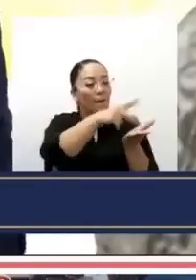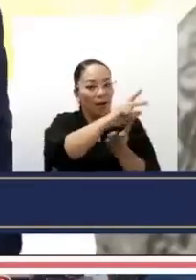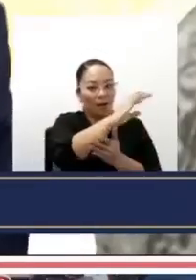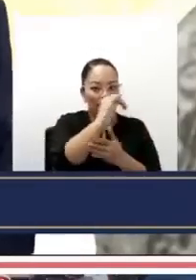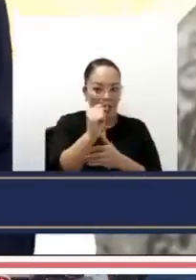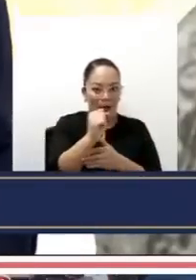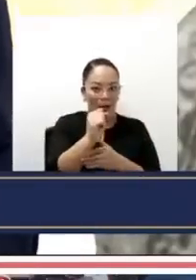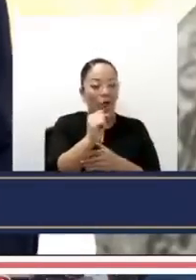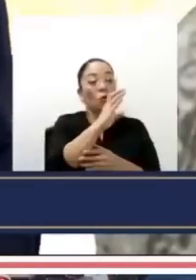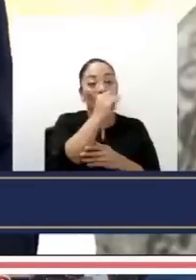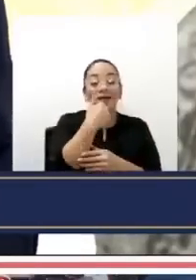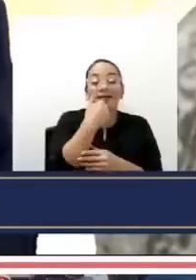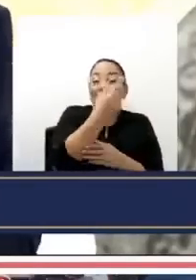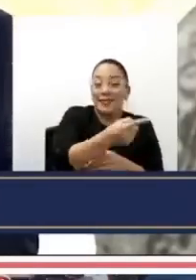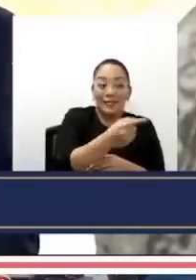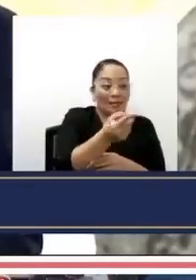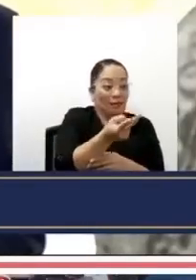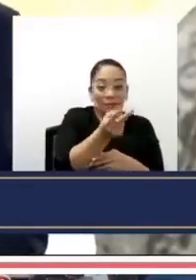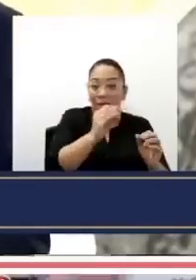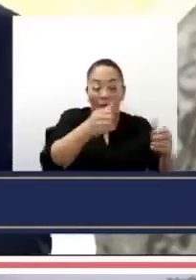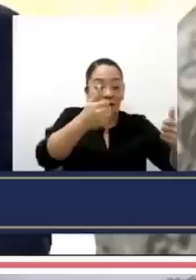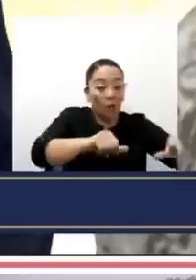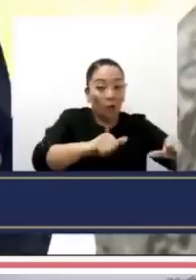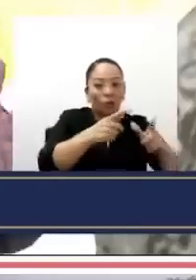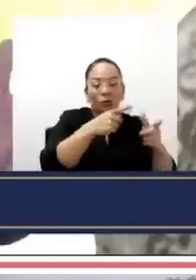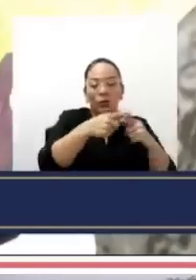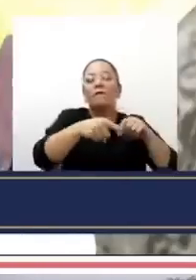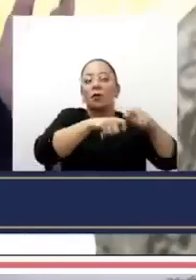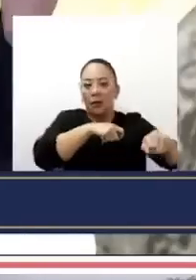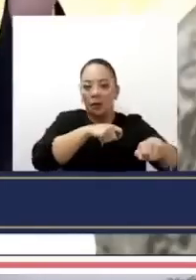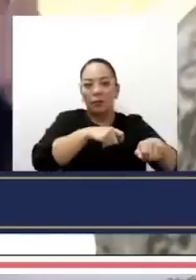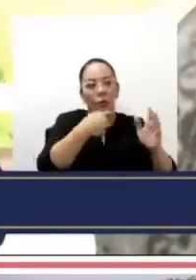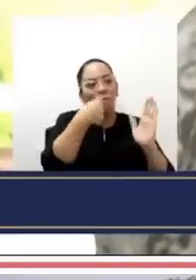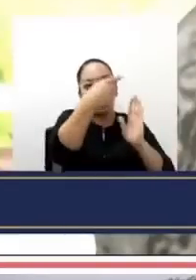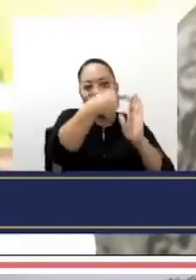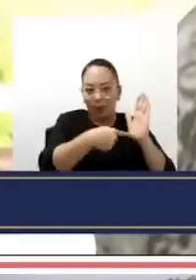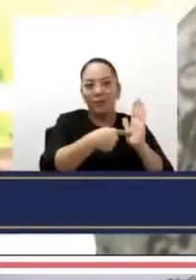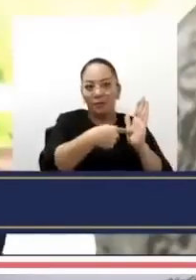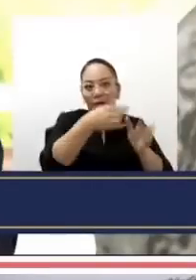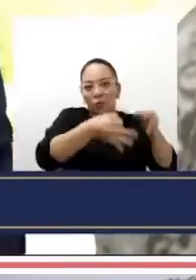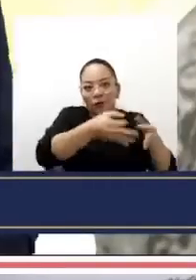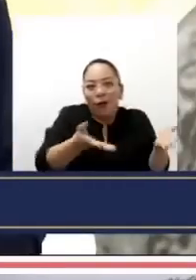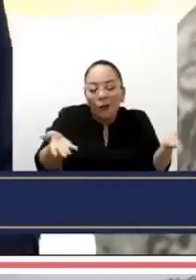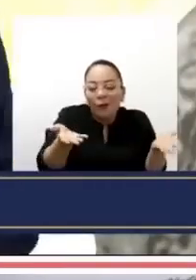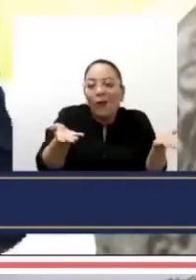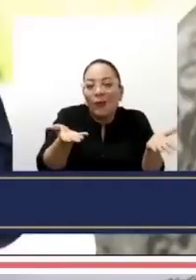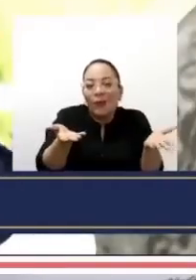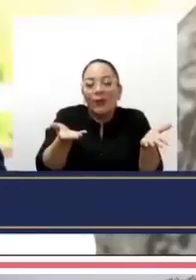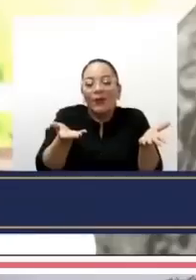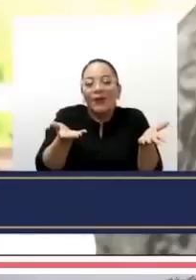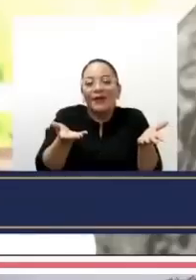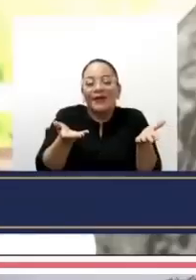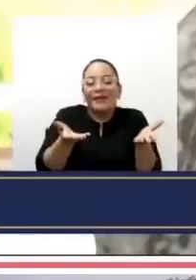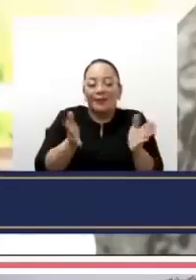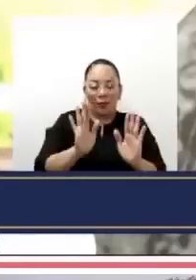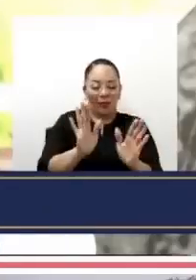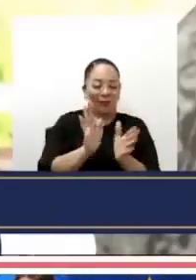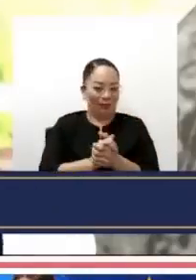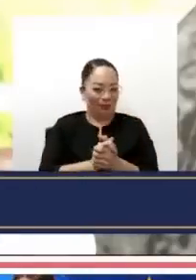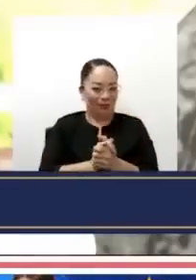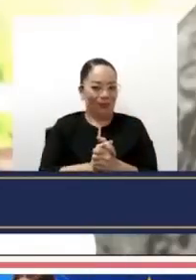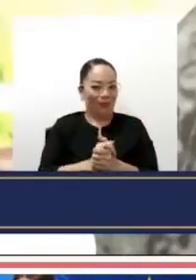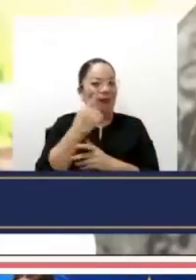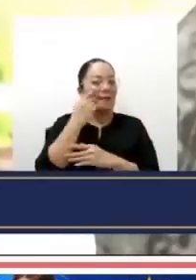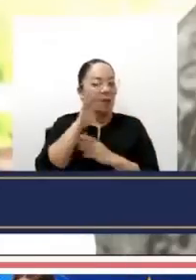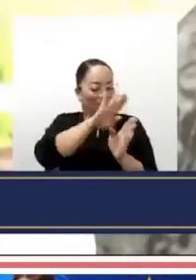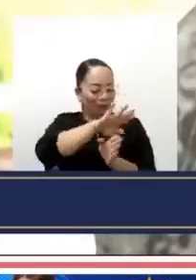caja dice sin haber consensuado el monto, se está violando el voto del contencioso. Y ahora nos aparece en el siguiente